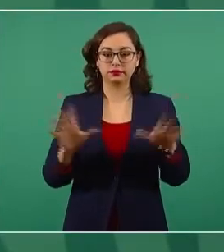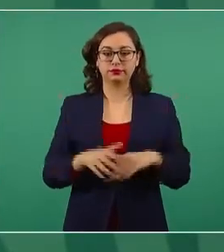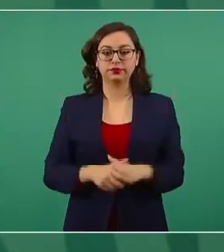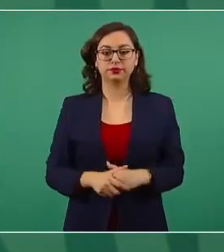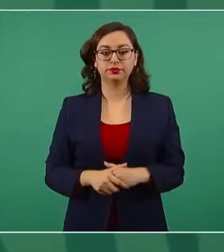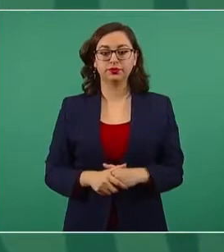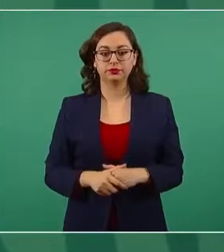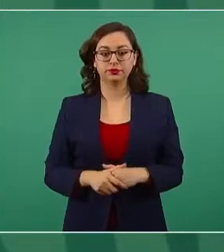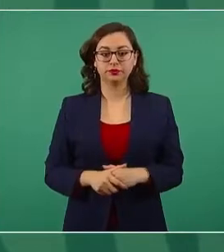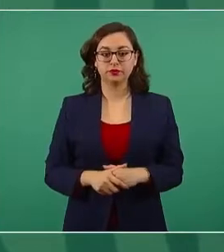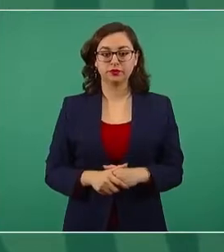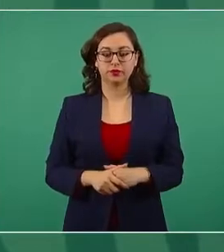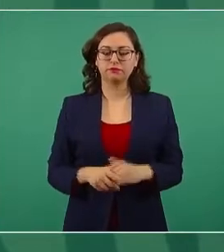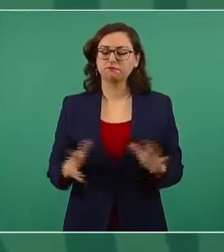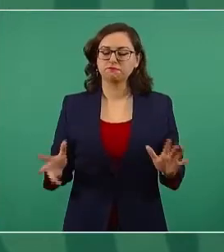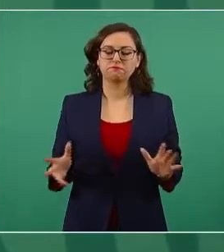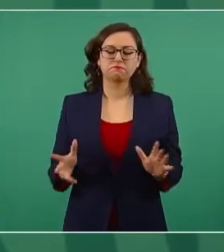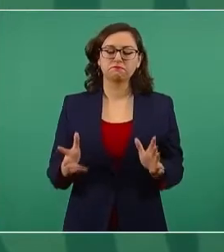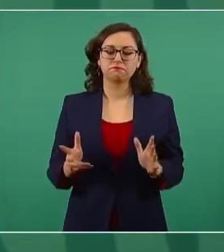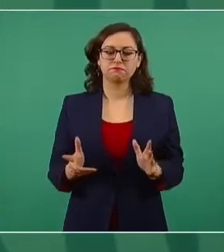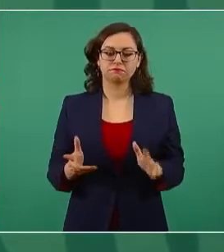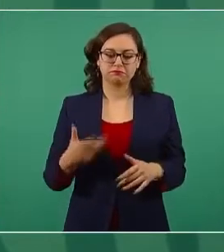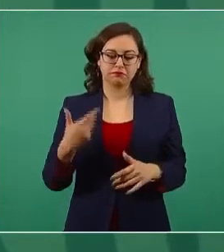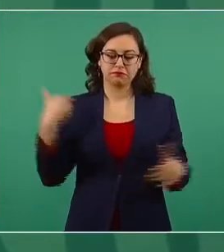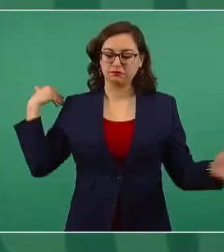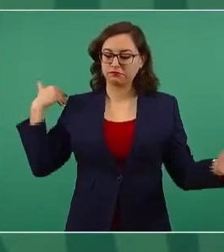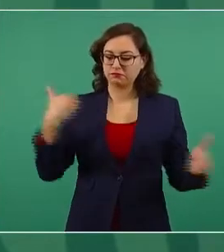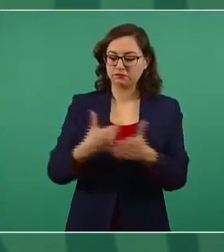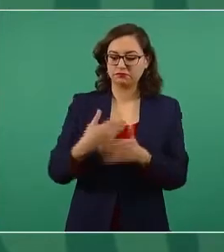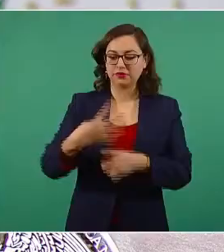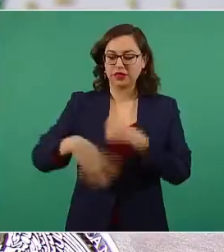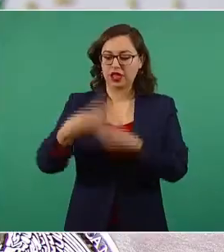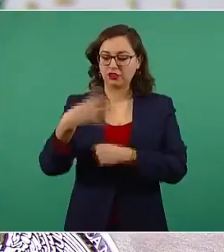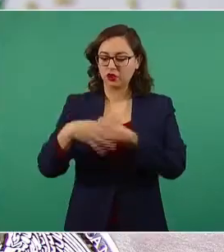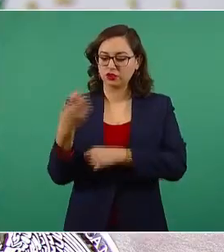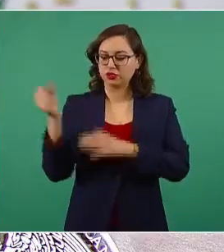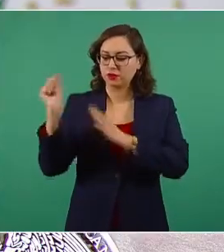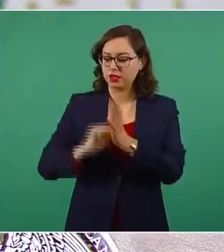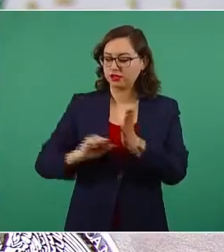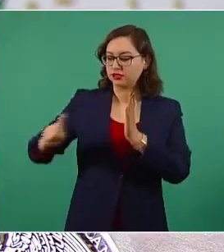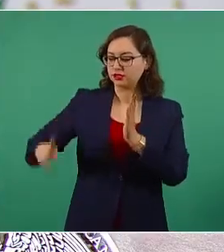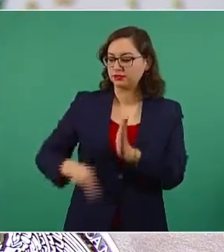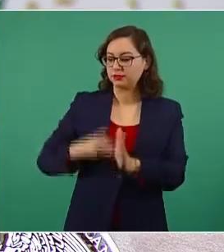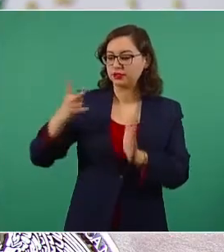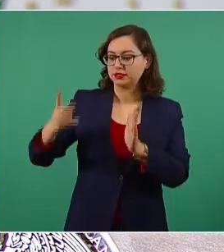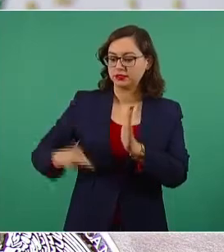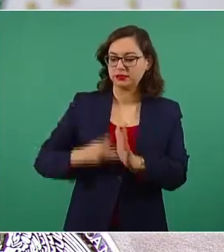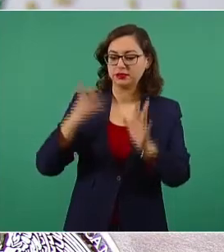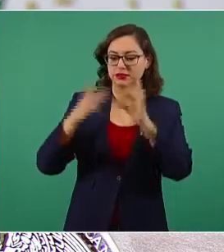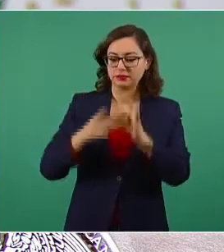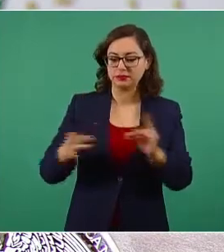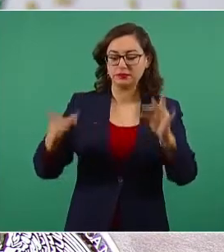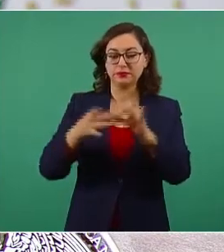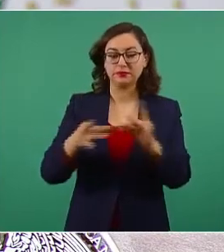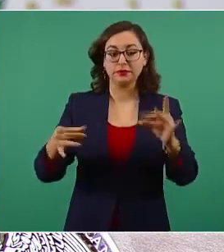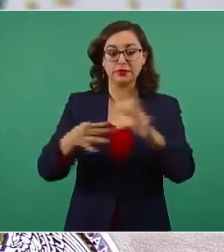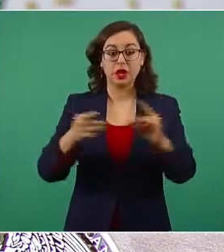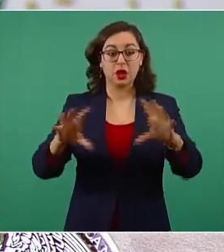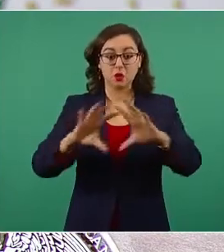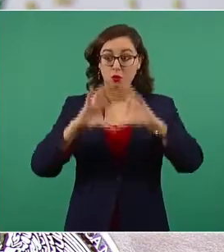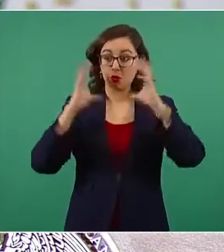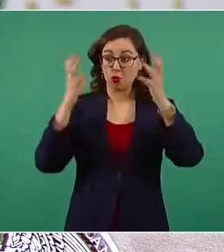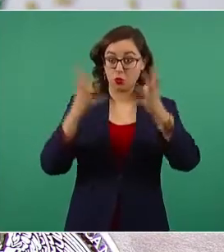Algunos conceptos generales que hemos venido diciendo desde hace 14 meses. Mientras exista la epidemia en el mundo,